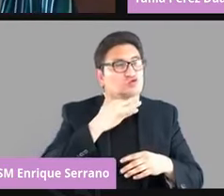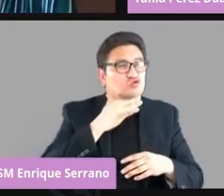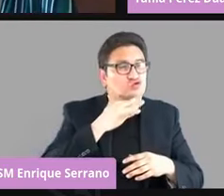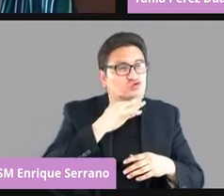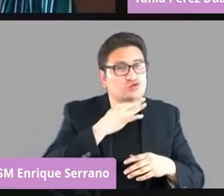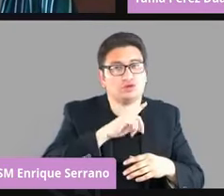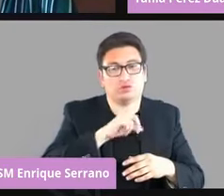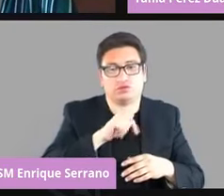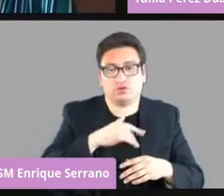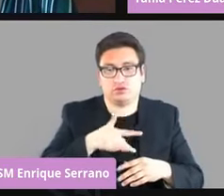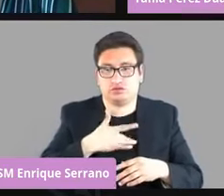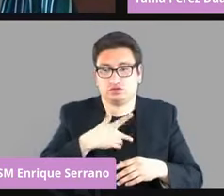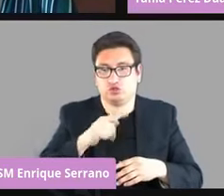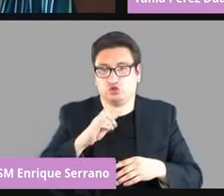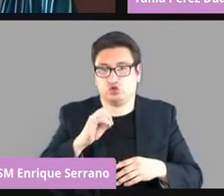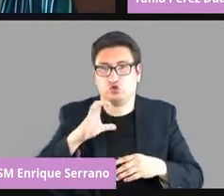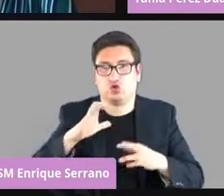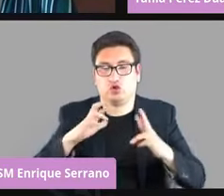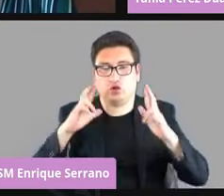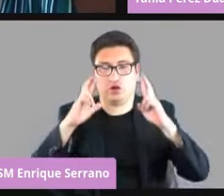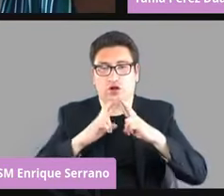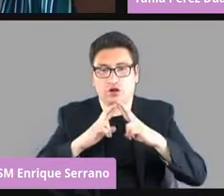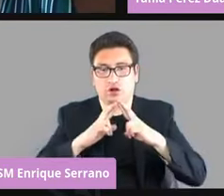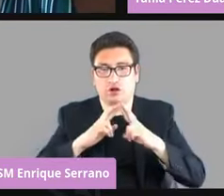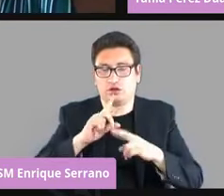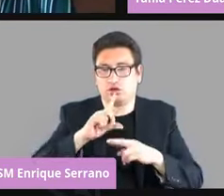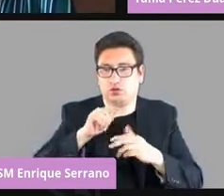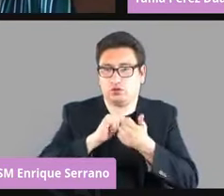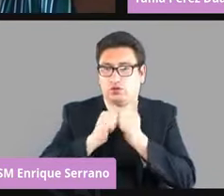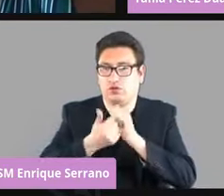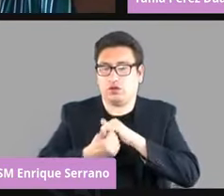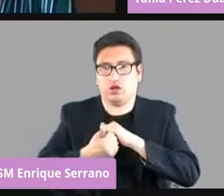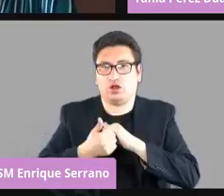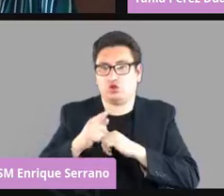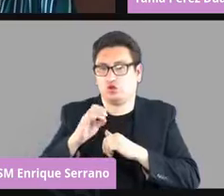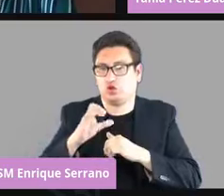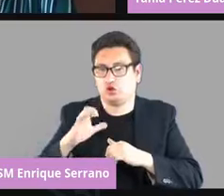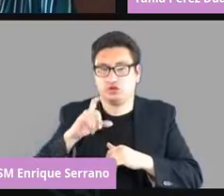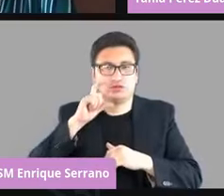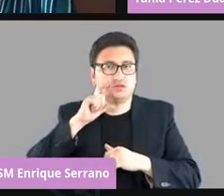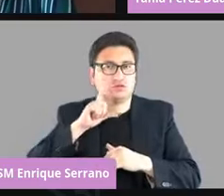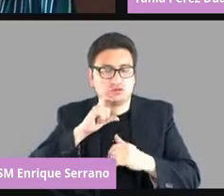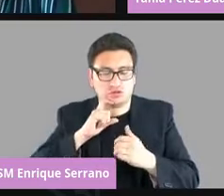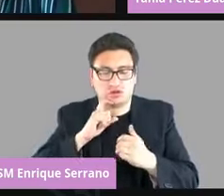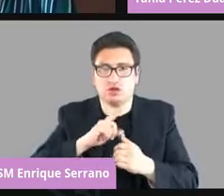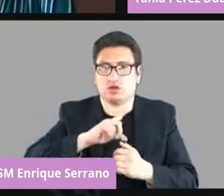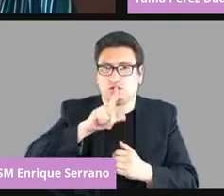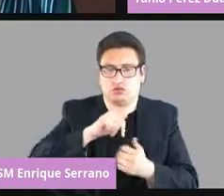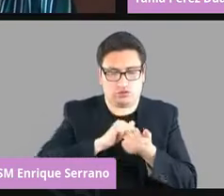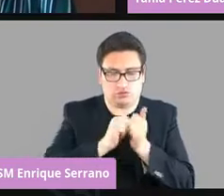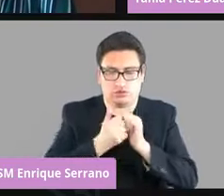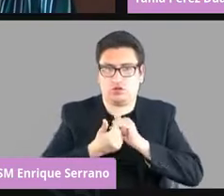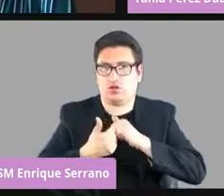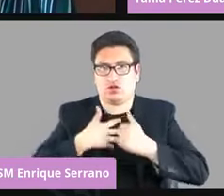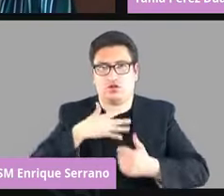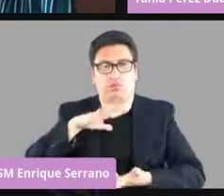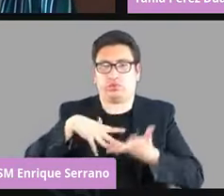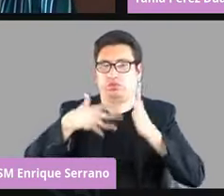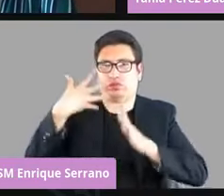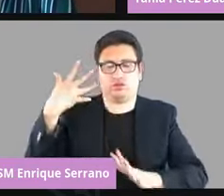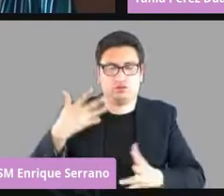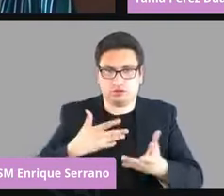a TOC religioso y después se me fue a TOC de sexual y de repente se me fue a TOC violento, ¿no? O sea, como